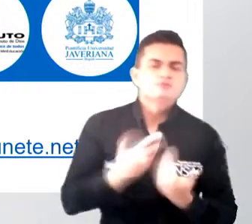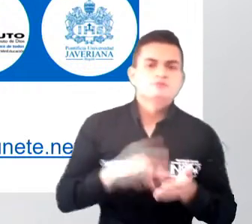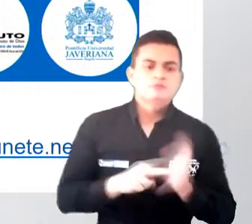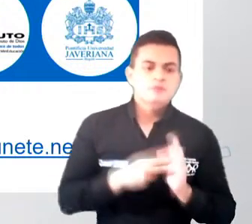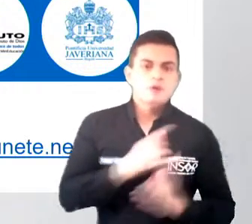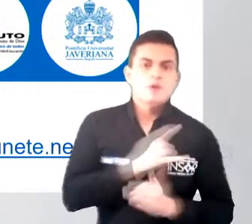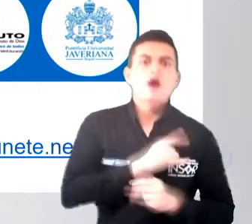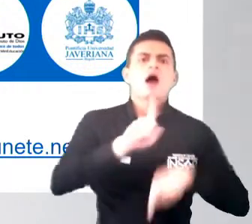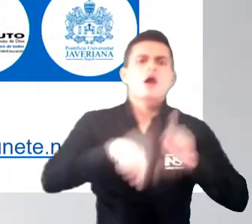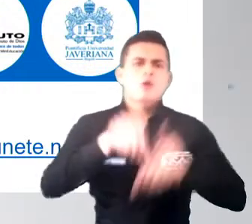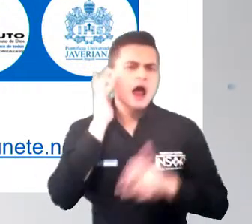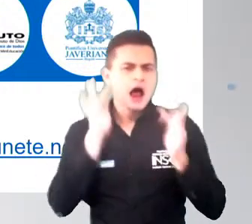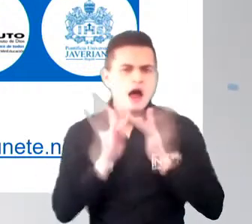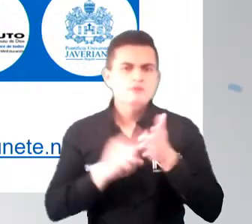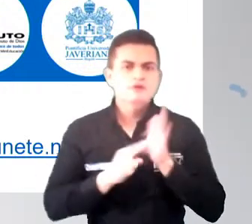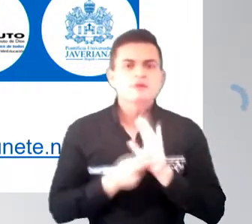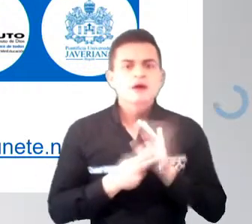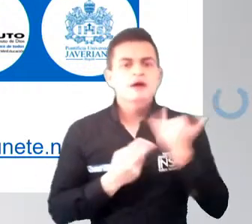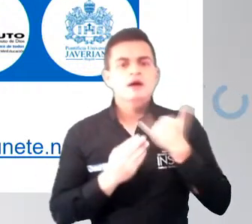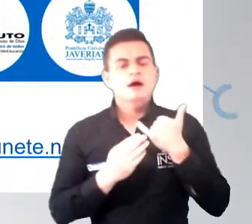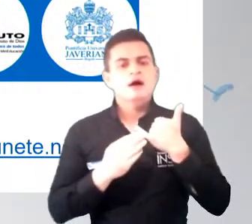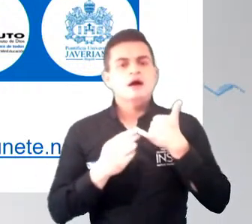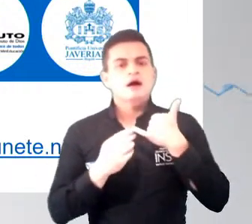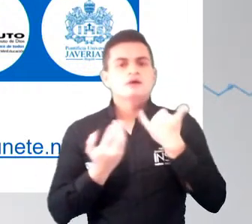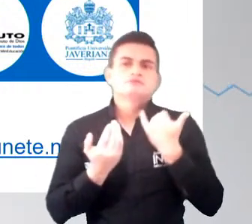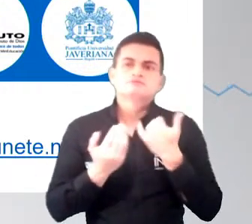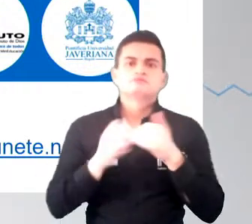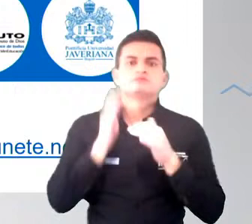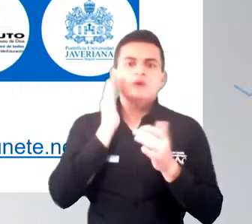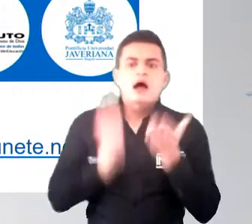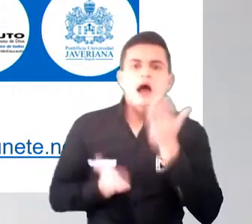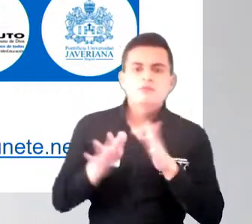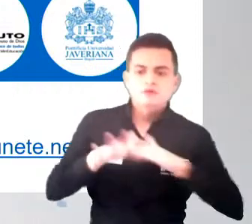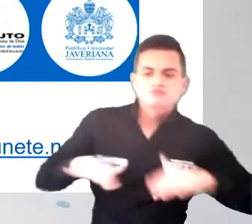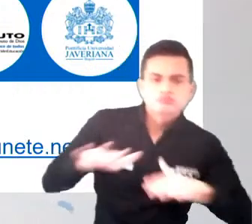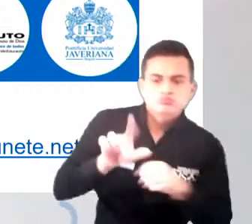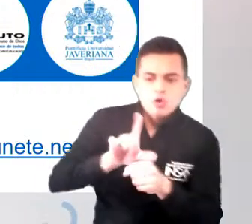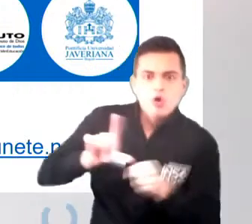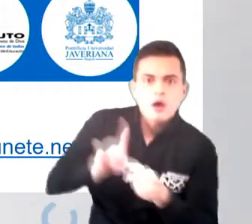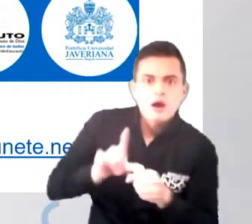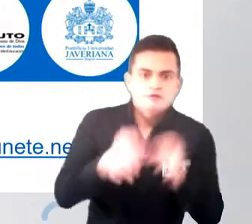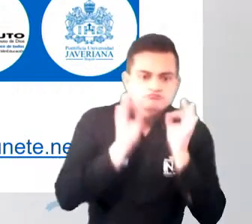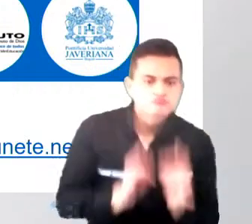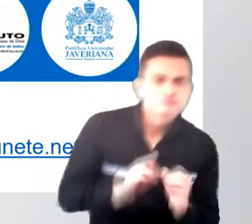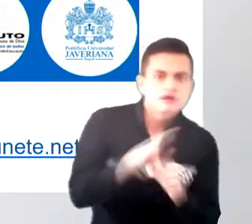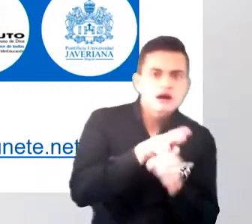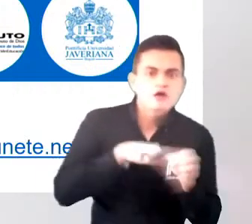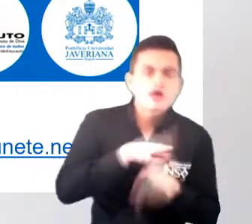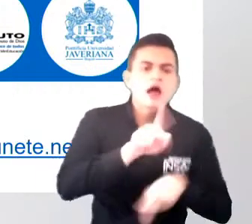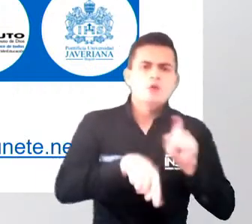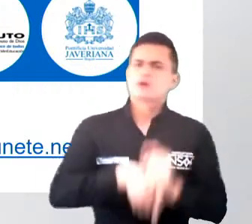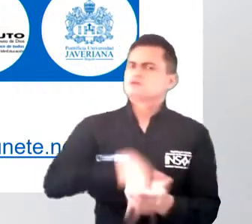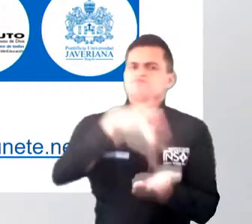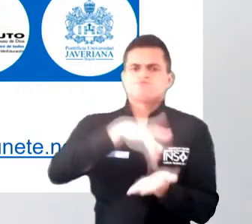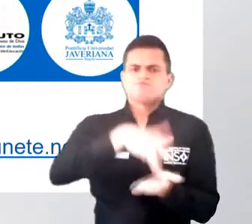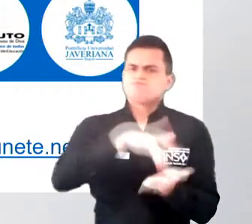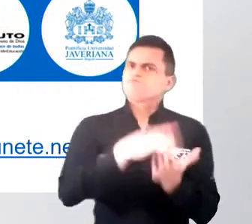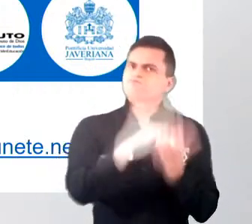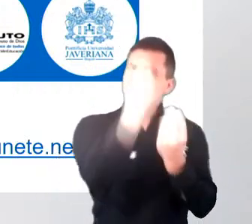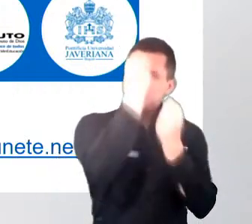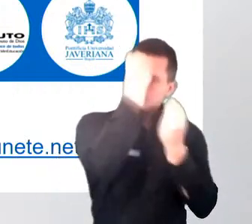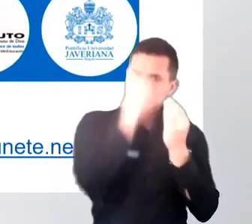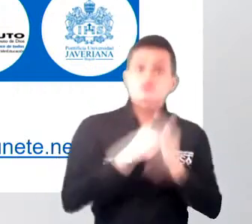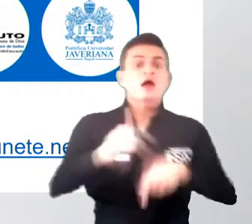más regionales, unas más locales, unas predominantemente presenciales, otras que manejan